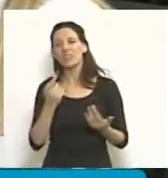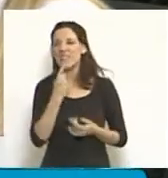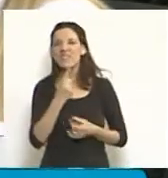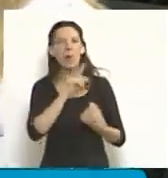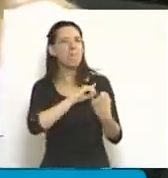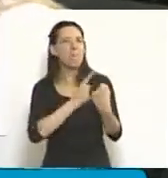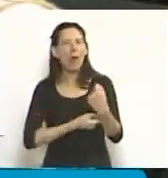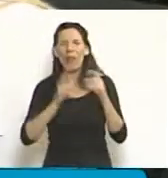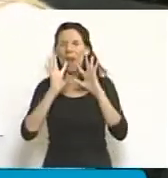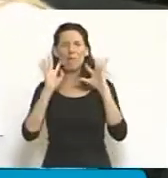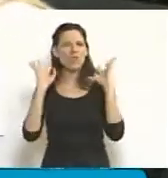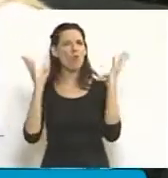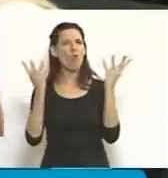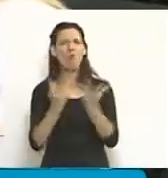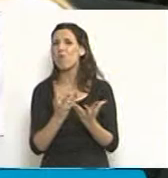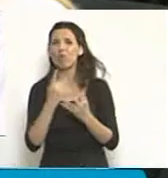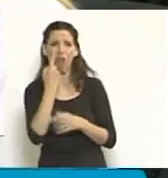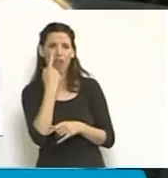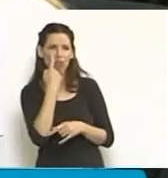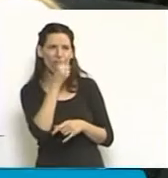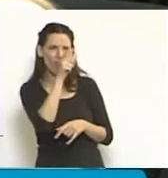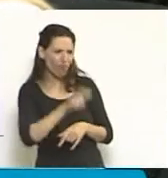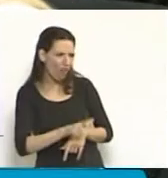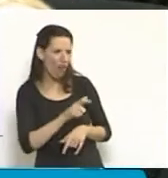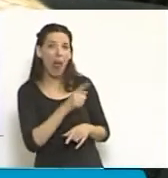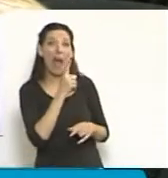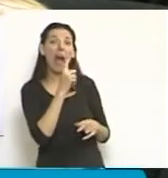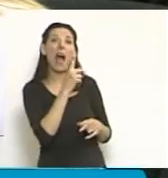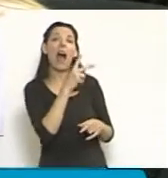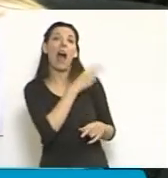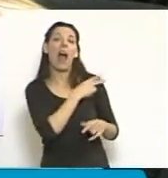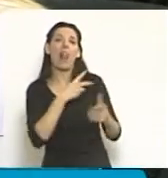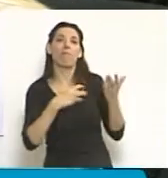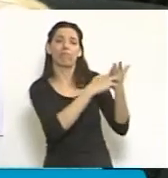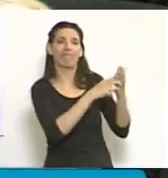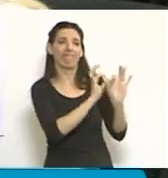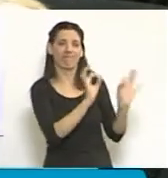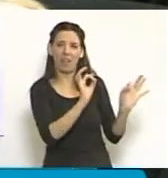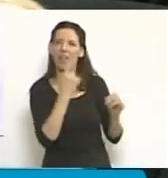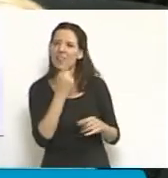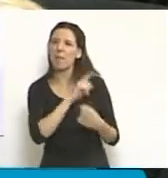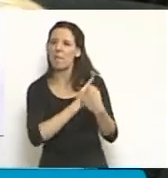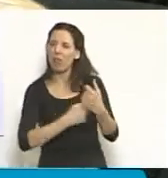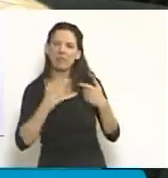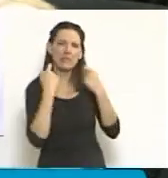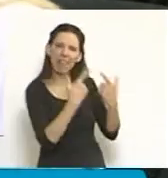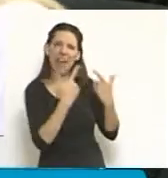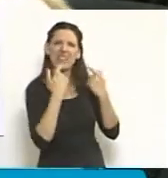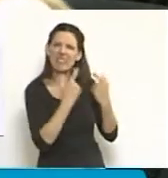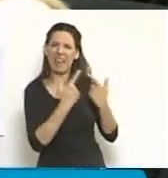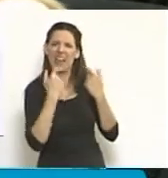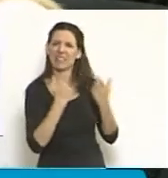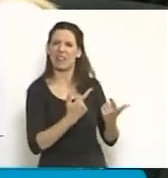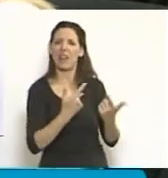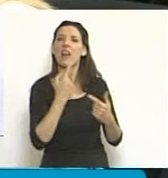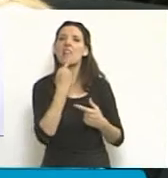absoluto, ilimitado y sin controles a esta Procuradora. Se otorgan amplias facultades concentradas en su cabeza y